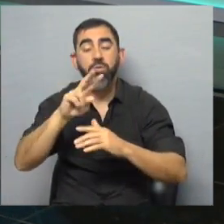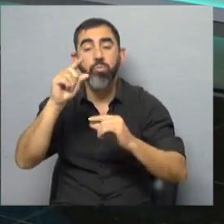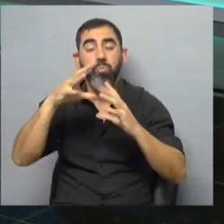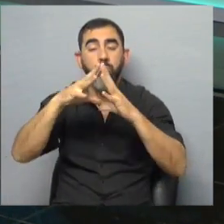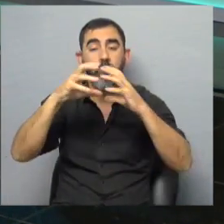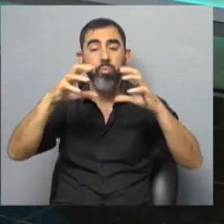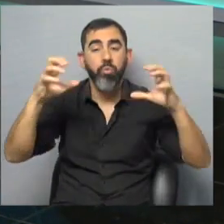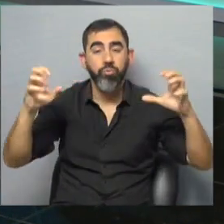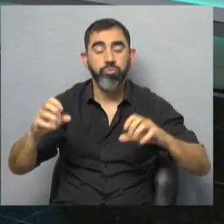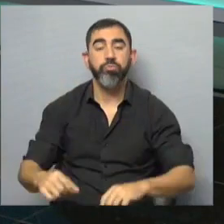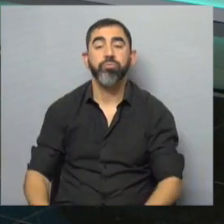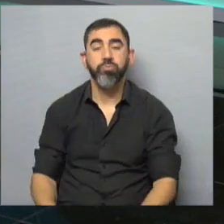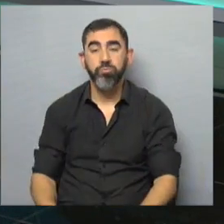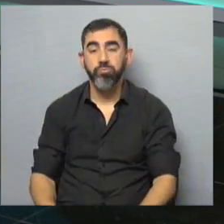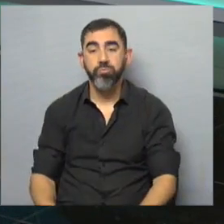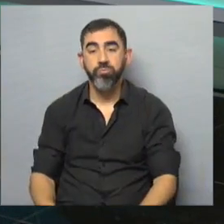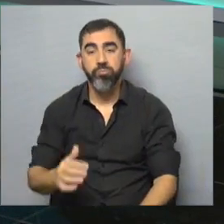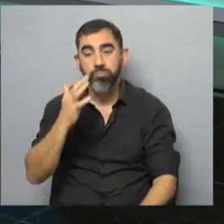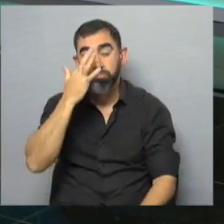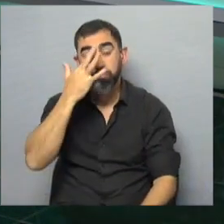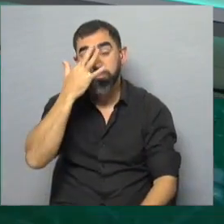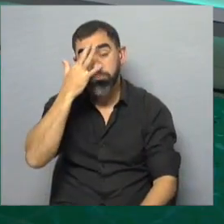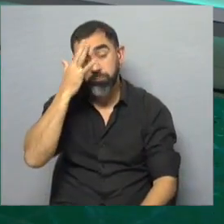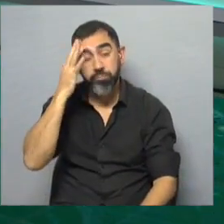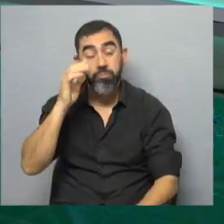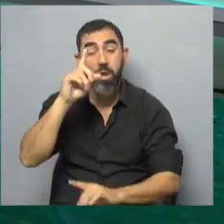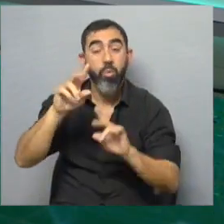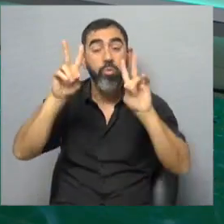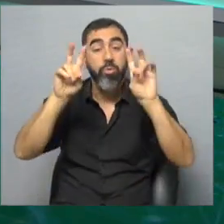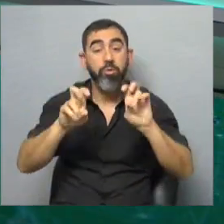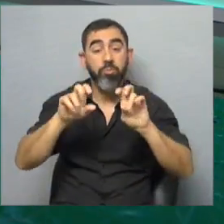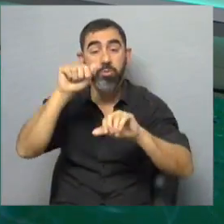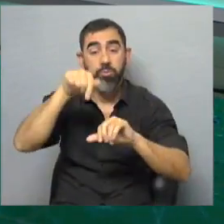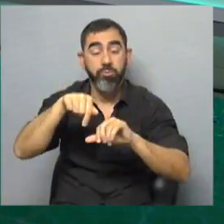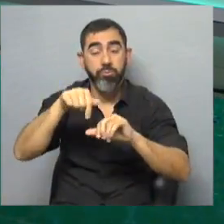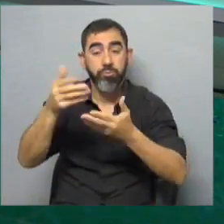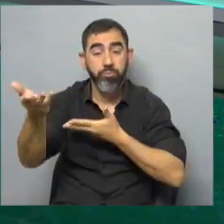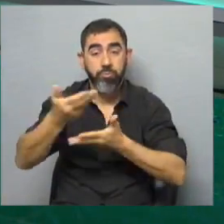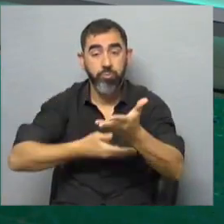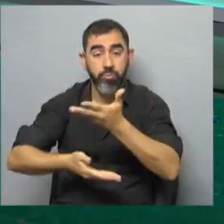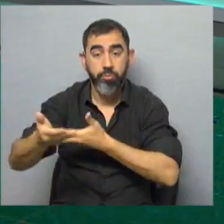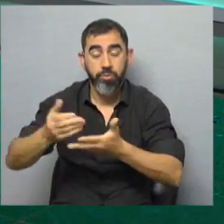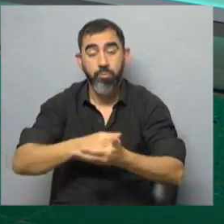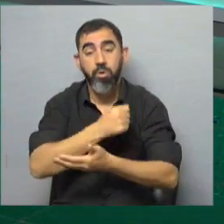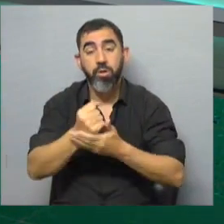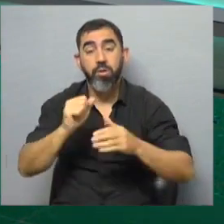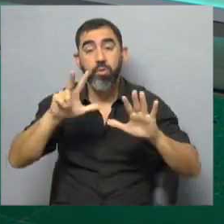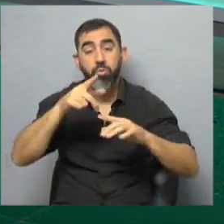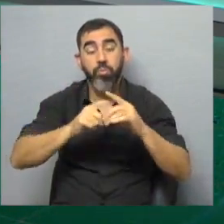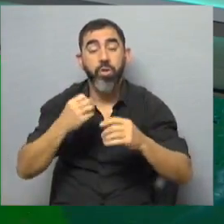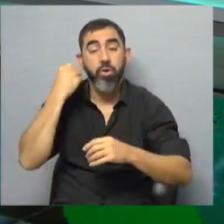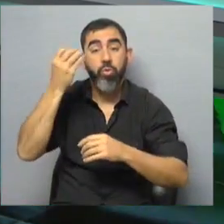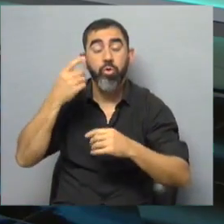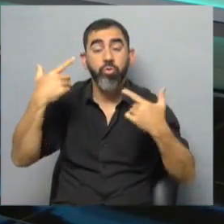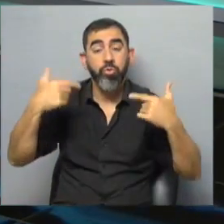nuboso y algo nuboso, dice el Instituto Uruguayo de Meteorología. Algunos de los temas que vamos a estar compartiendo hasta las 8:30, el Congreso de Intendentes se